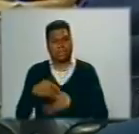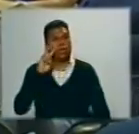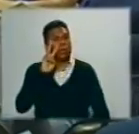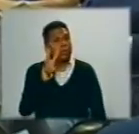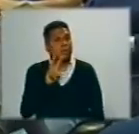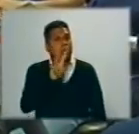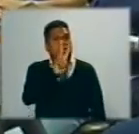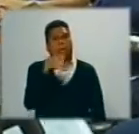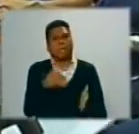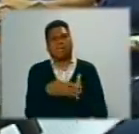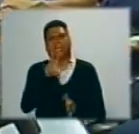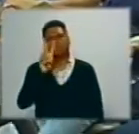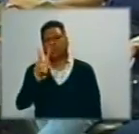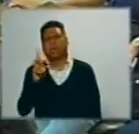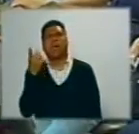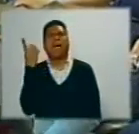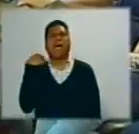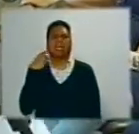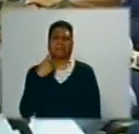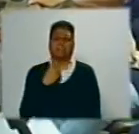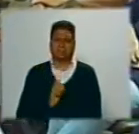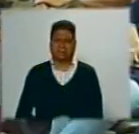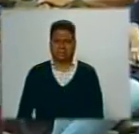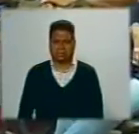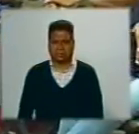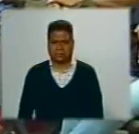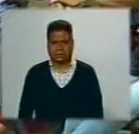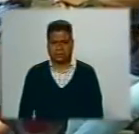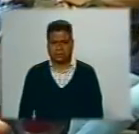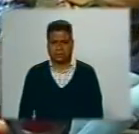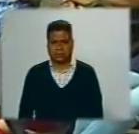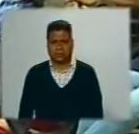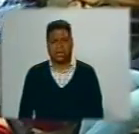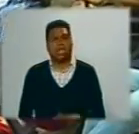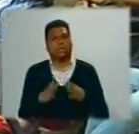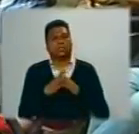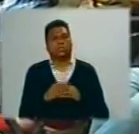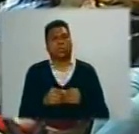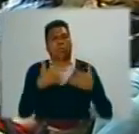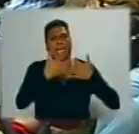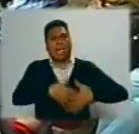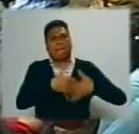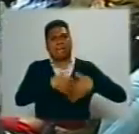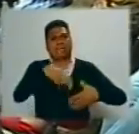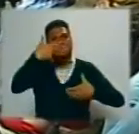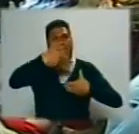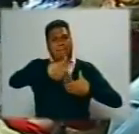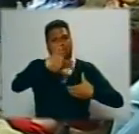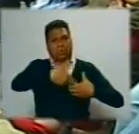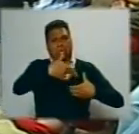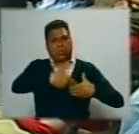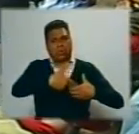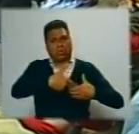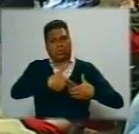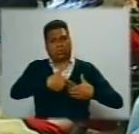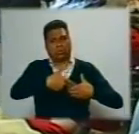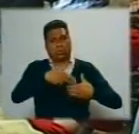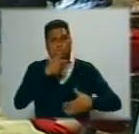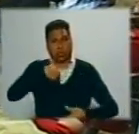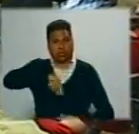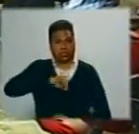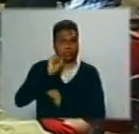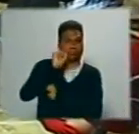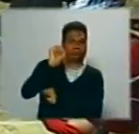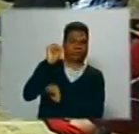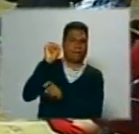2002, salió la tecnocracia, lo más fuerte de nuestra industria petrolera, y los derrotamos. Lo